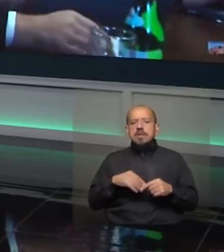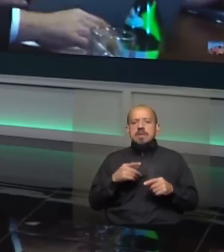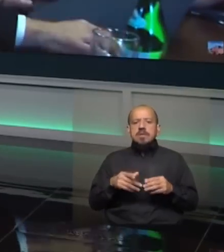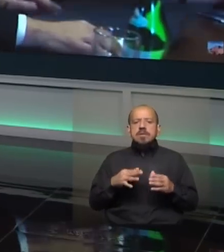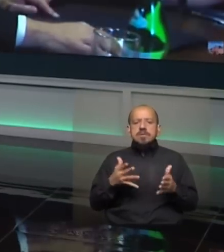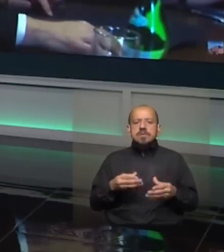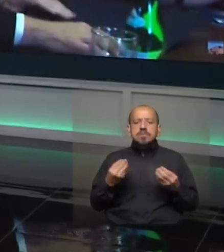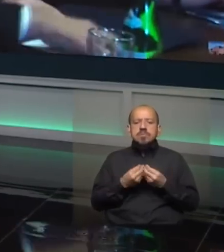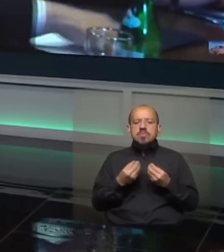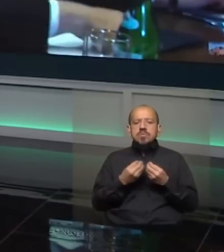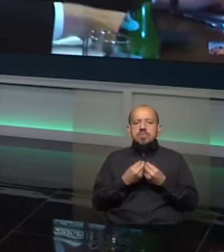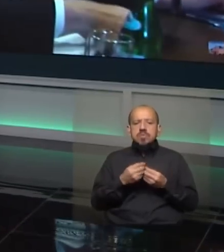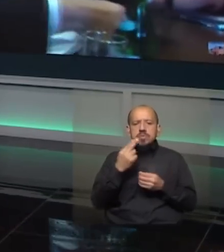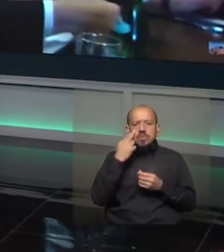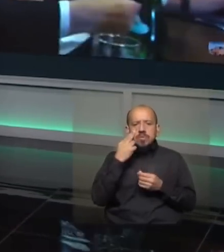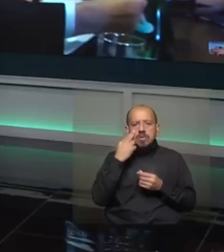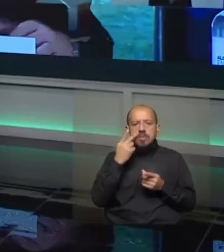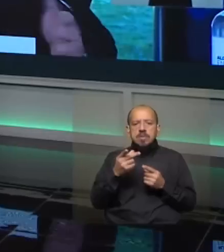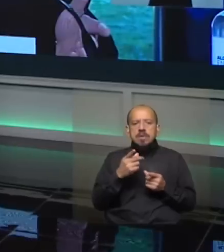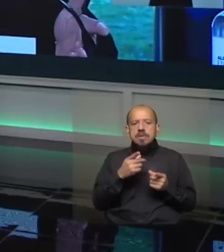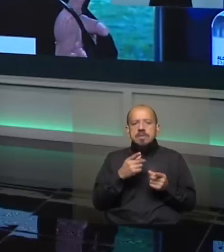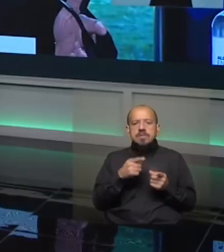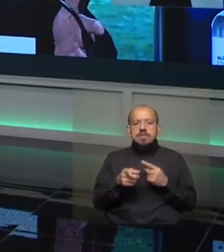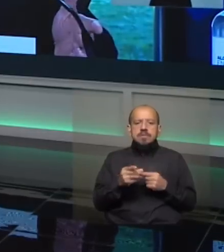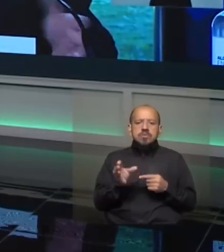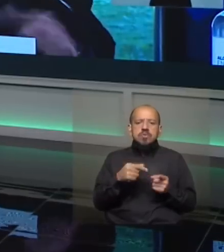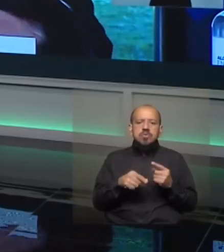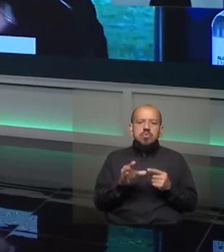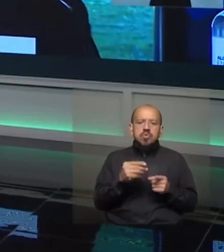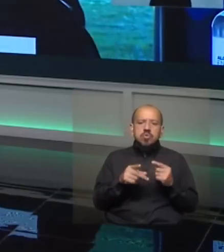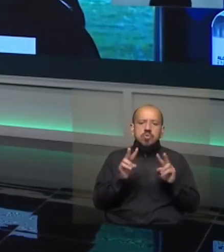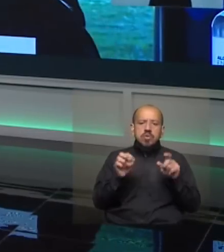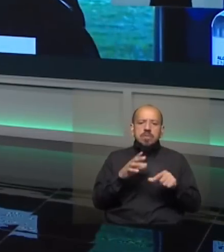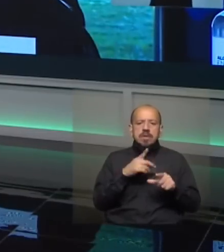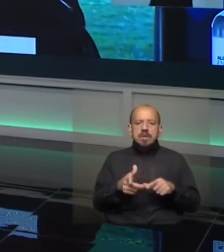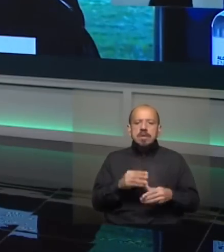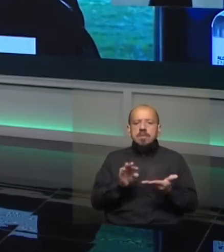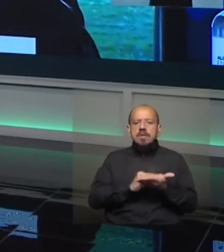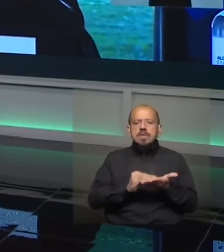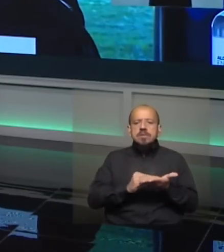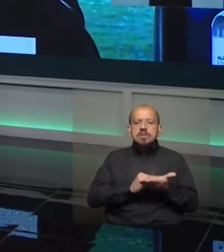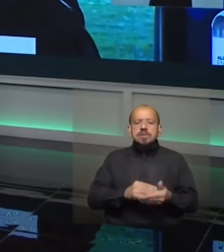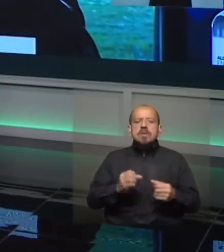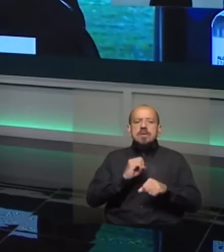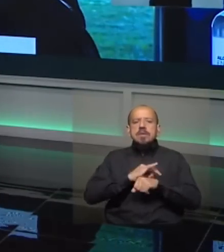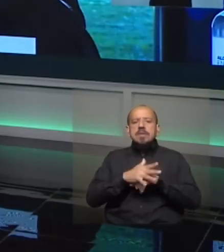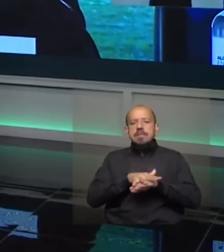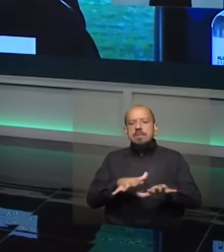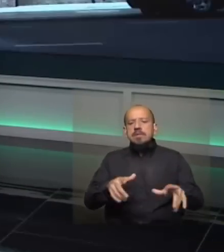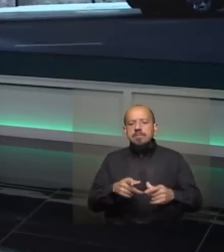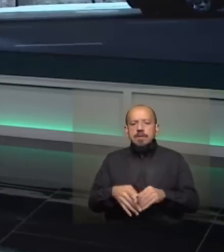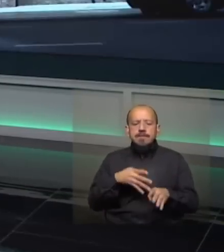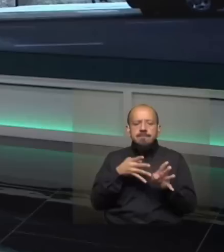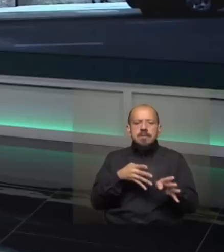enfrentar muchísimos problemas enumeró precisamente todos los temas que es su administración tuvo por delante la pandemia la guerra